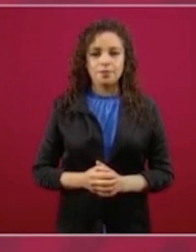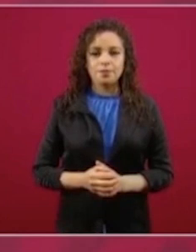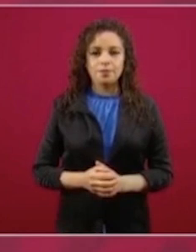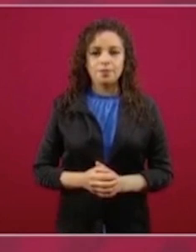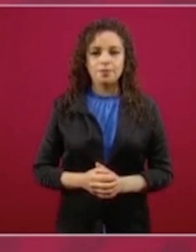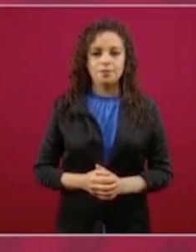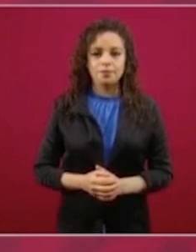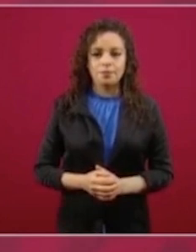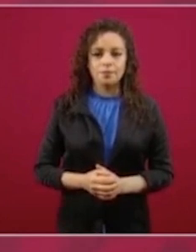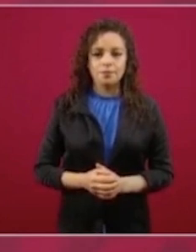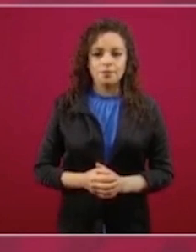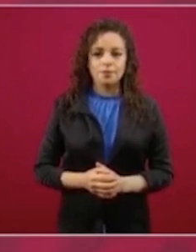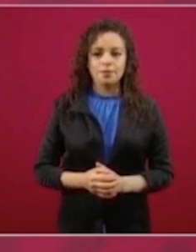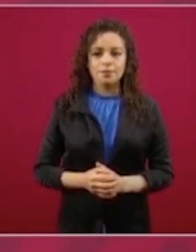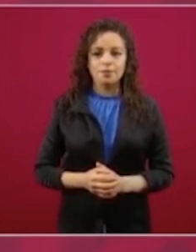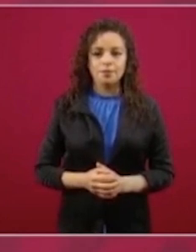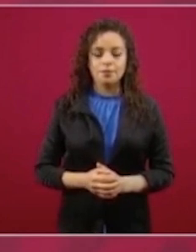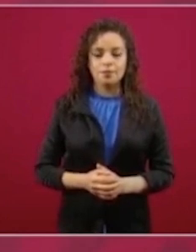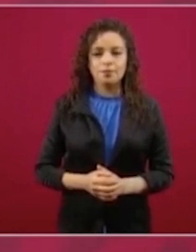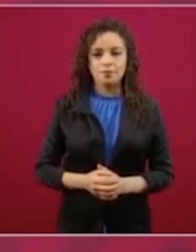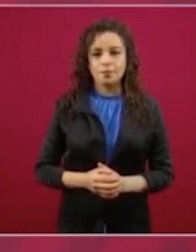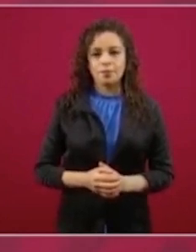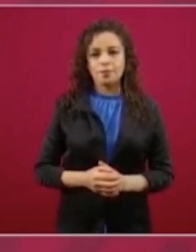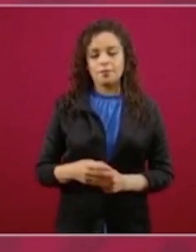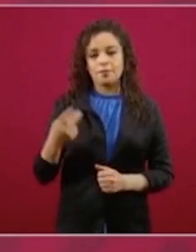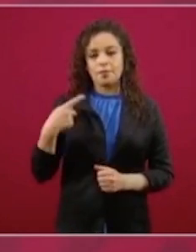los movimientos de reivindicación,